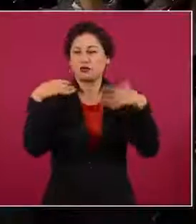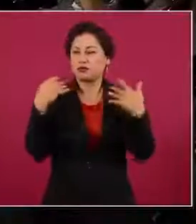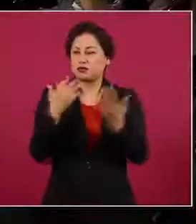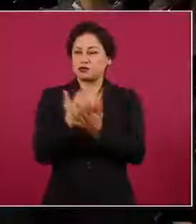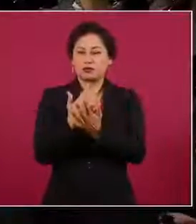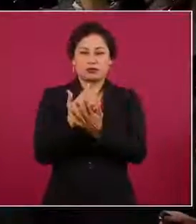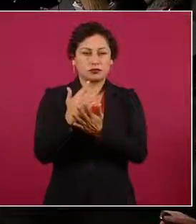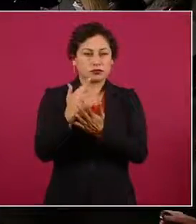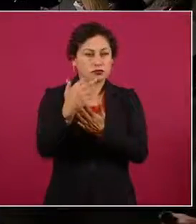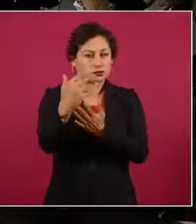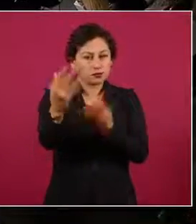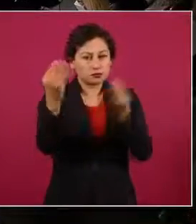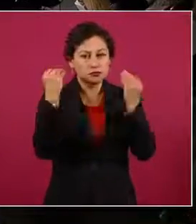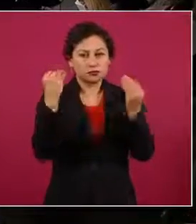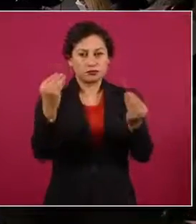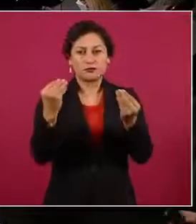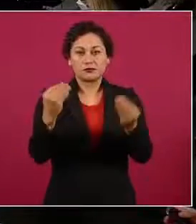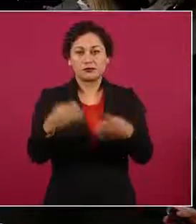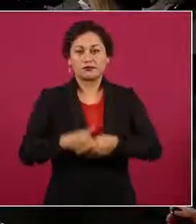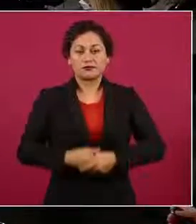y había